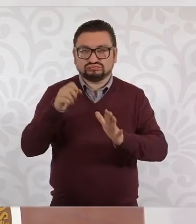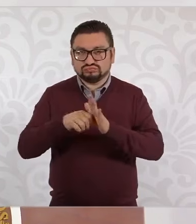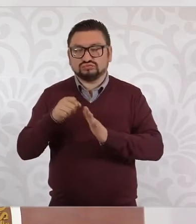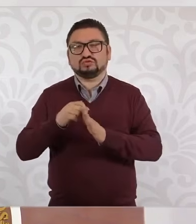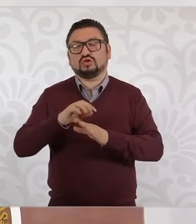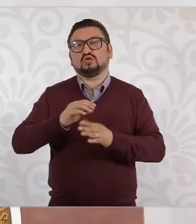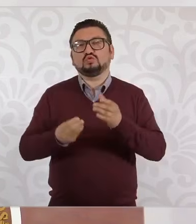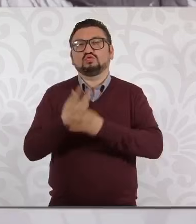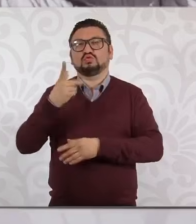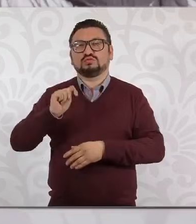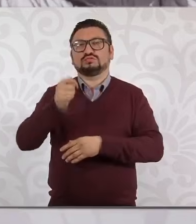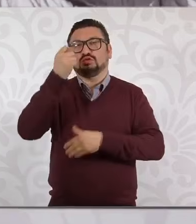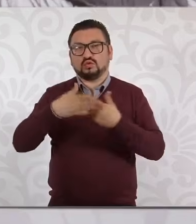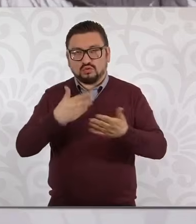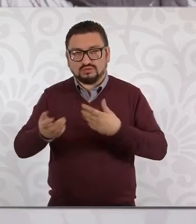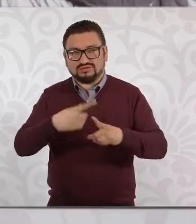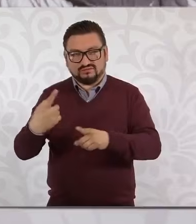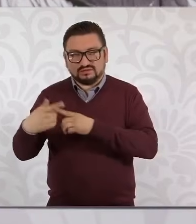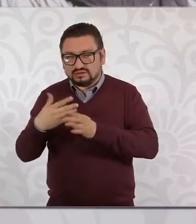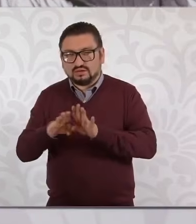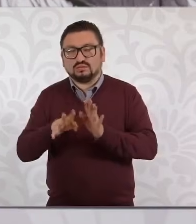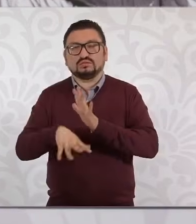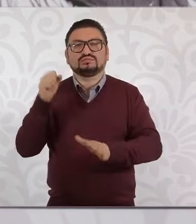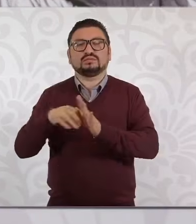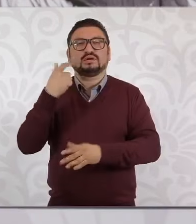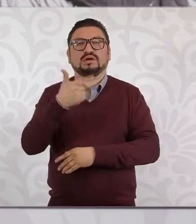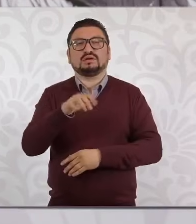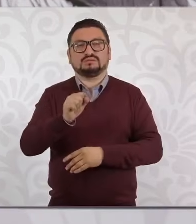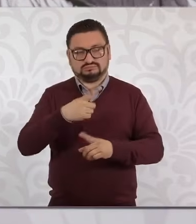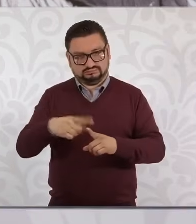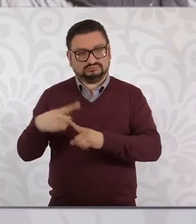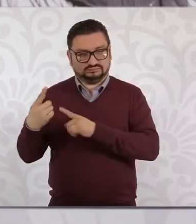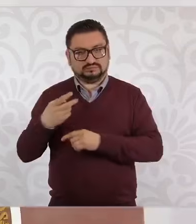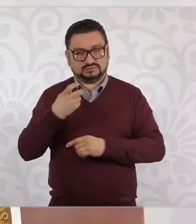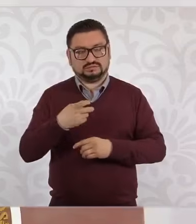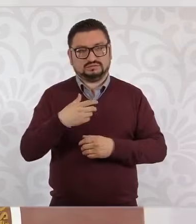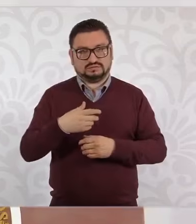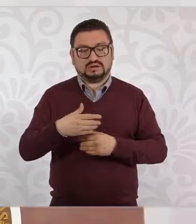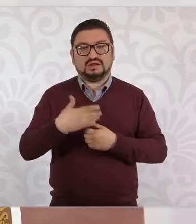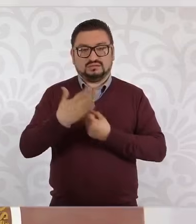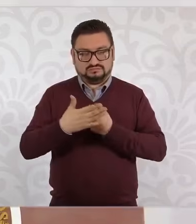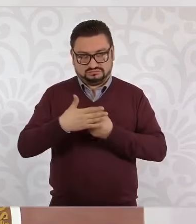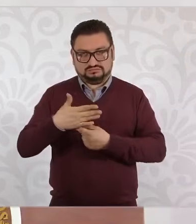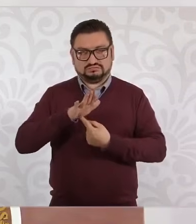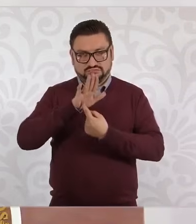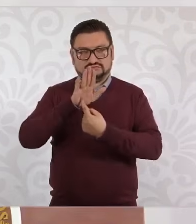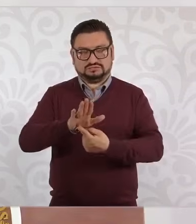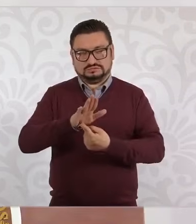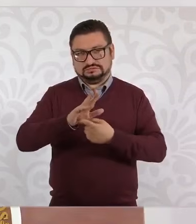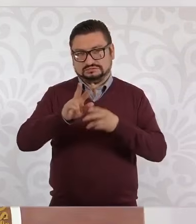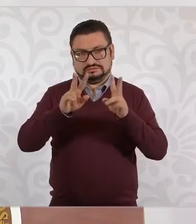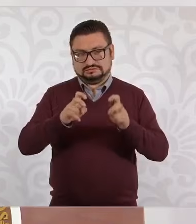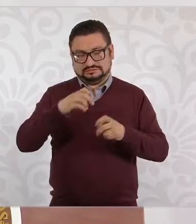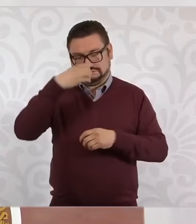y las nuevas tecnologías que hay. Que eso ya lo vamos a presentar aquí, vamos a presentar un equipo muy